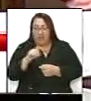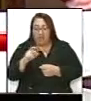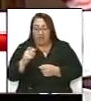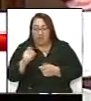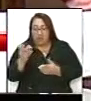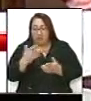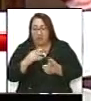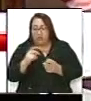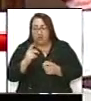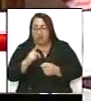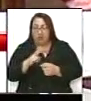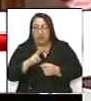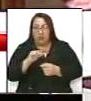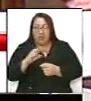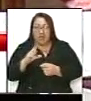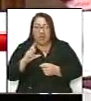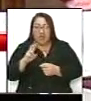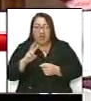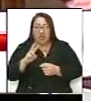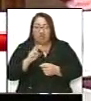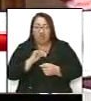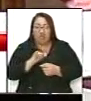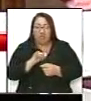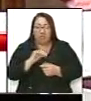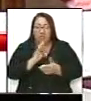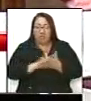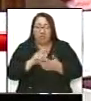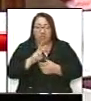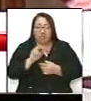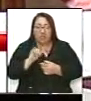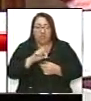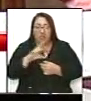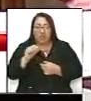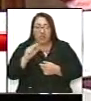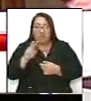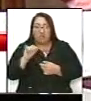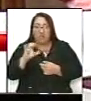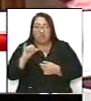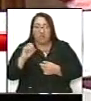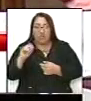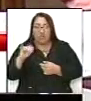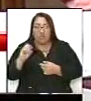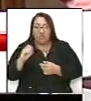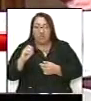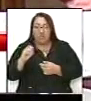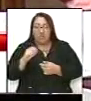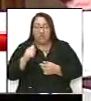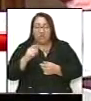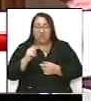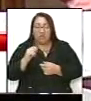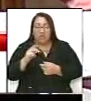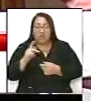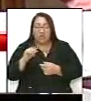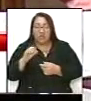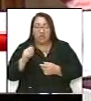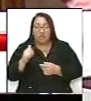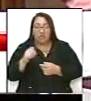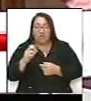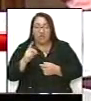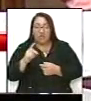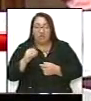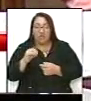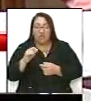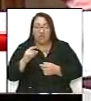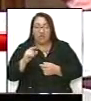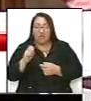bienvenido, congresista Villavicencio, congresista Mantilla, congresista Takayama, congresista Donaire. Nosotros